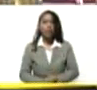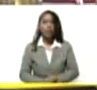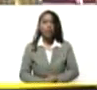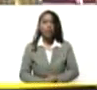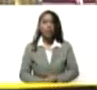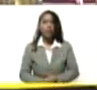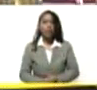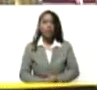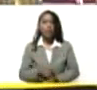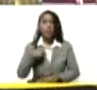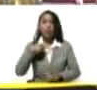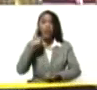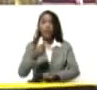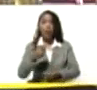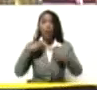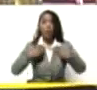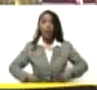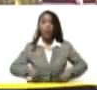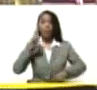Y digo para la humanidad también.